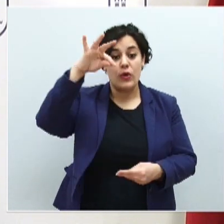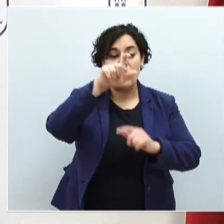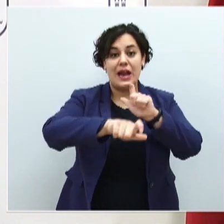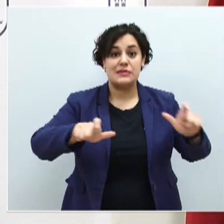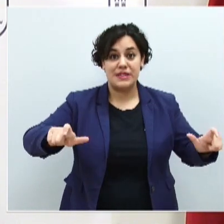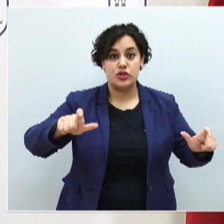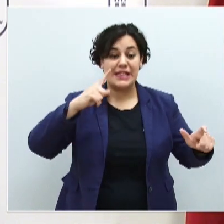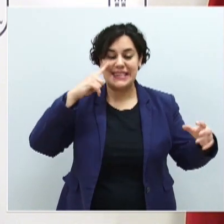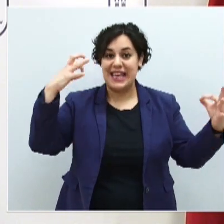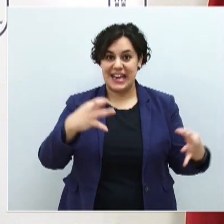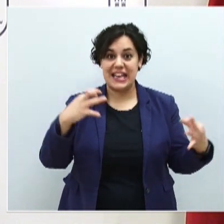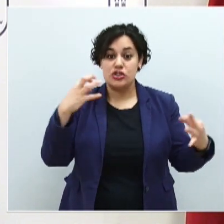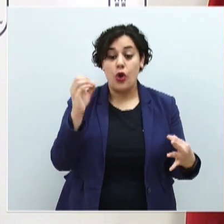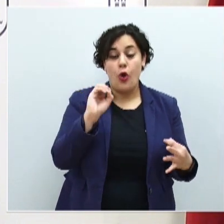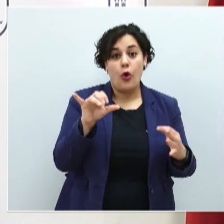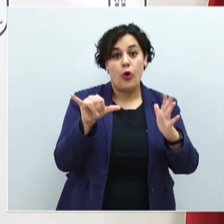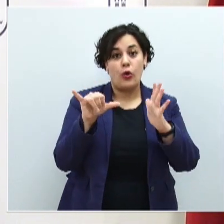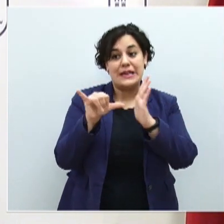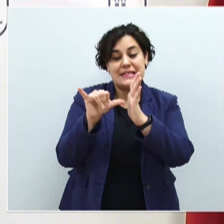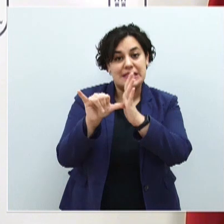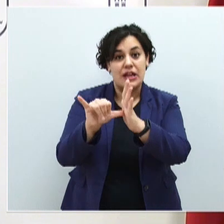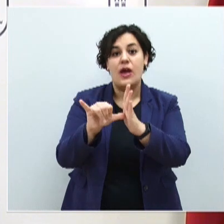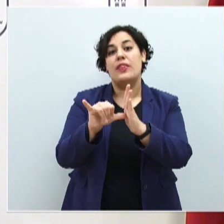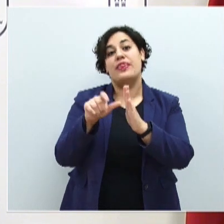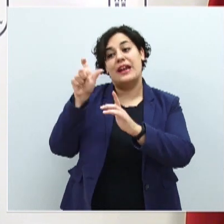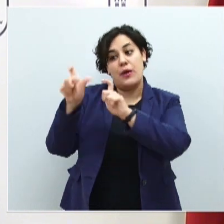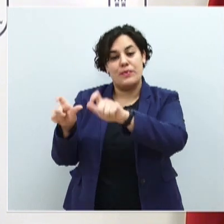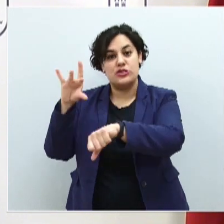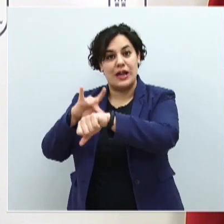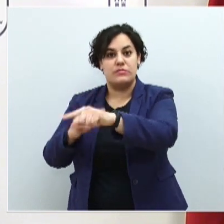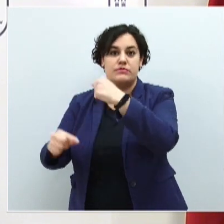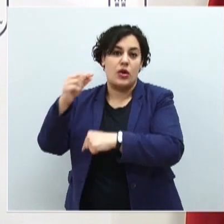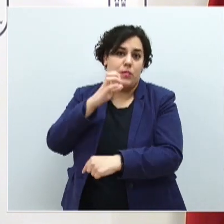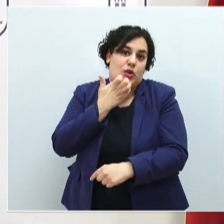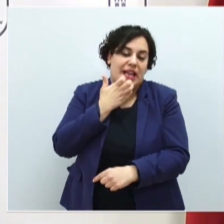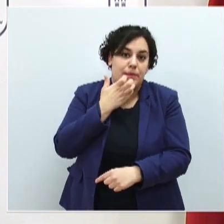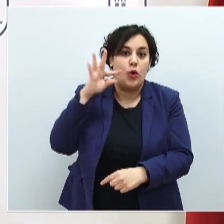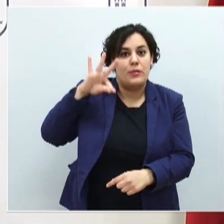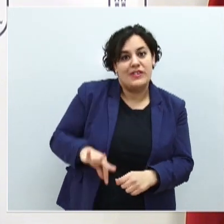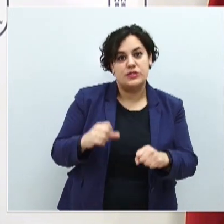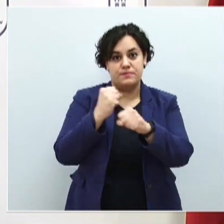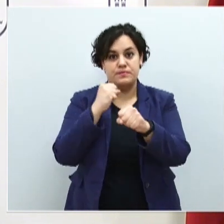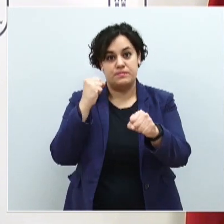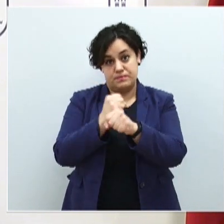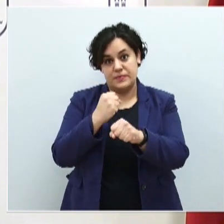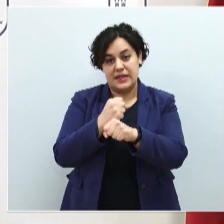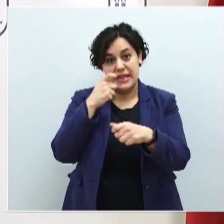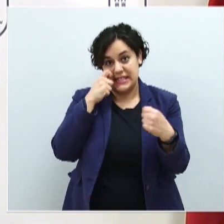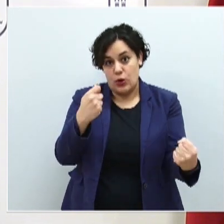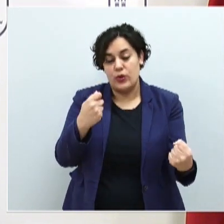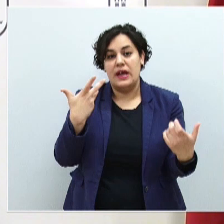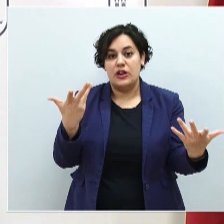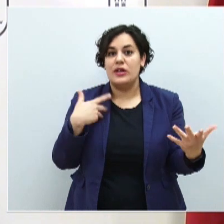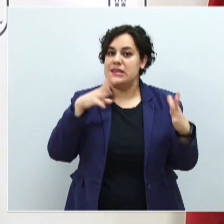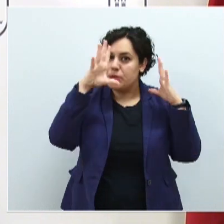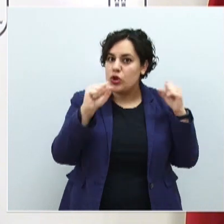que vigilar estrechamente por su carácter sanitarios o policía, etcétera, etcétera. Entonces seguimos esos protocolos. Si ahora hemos